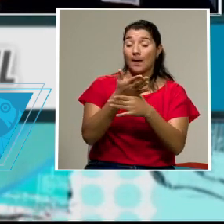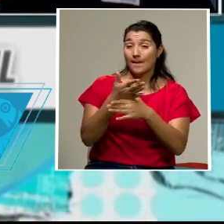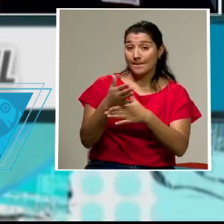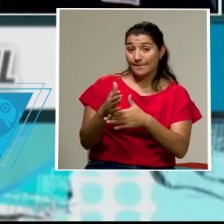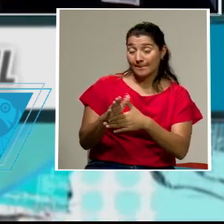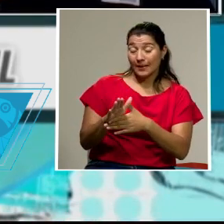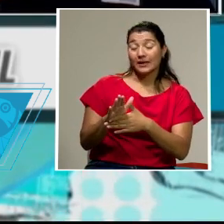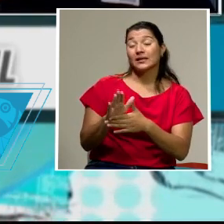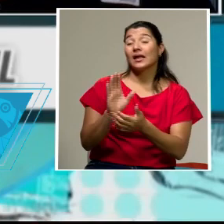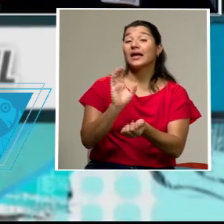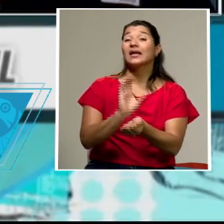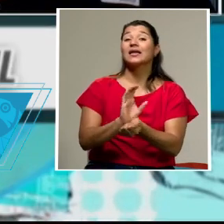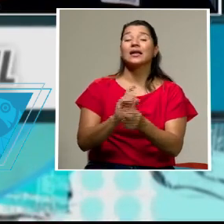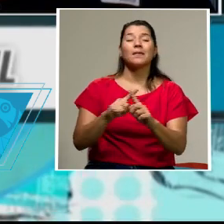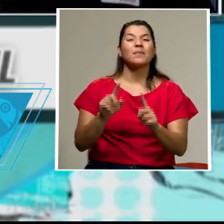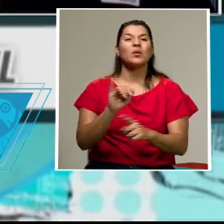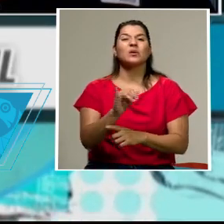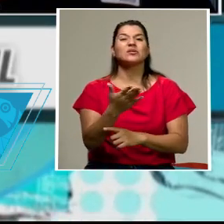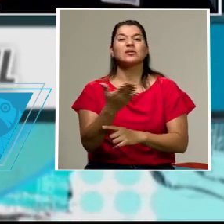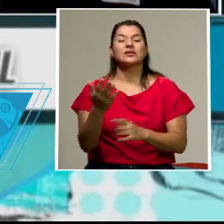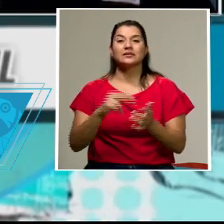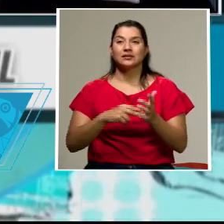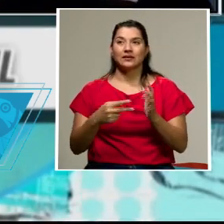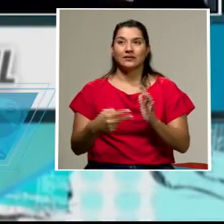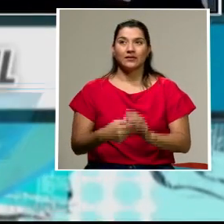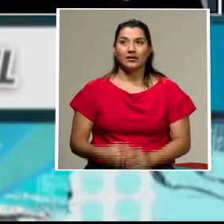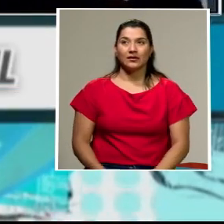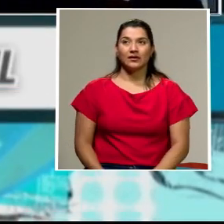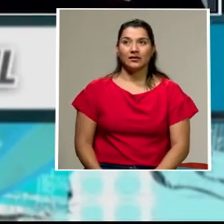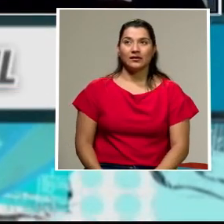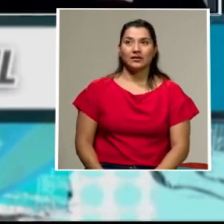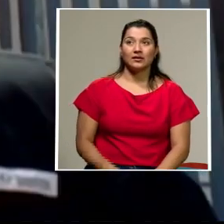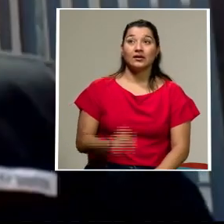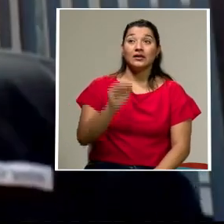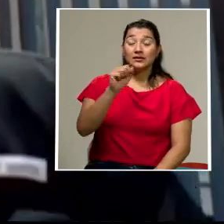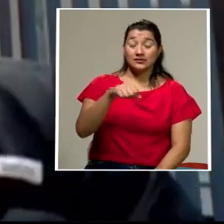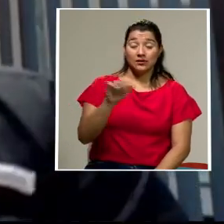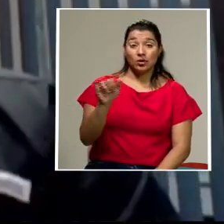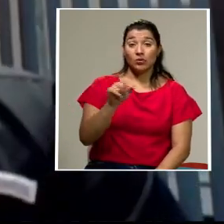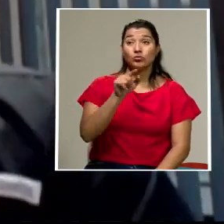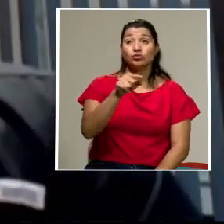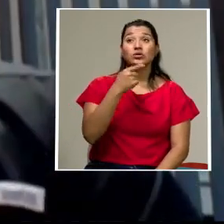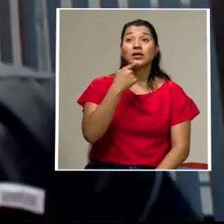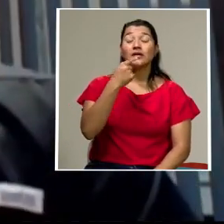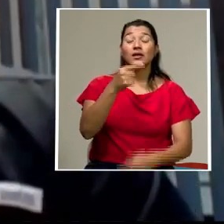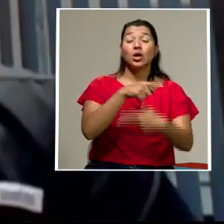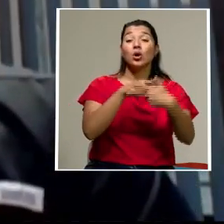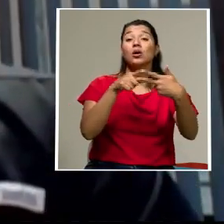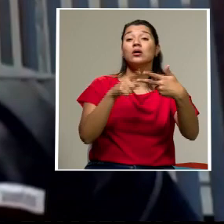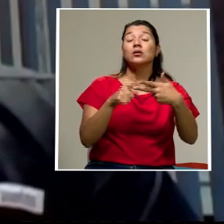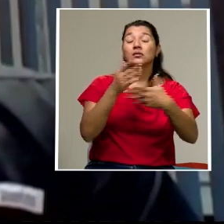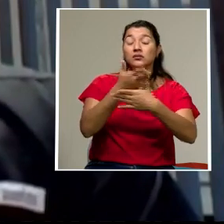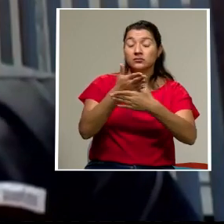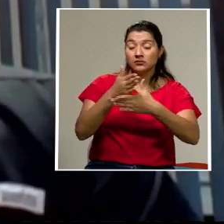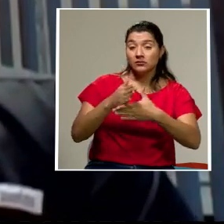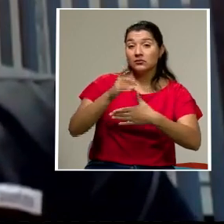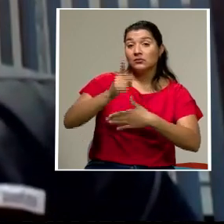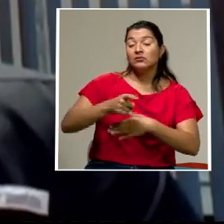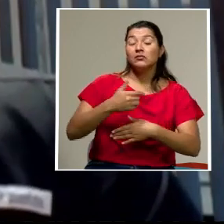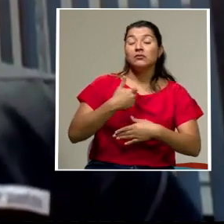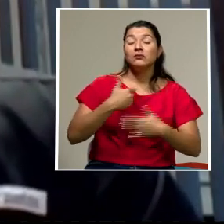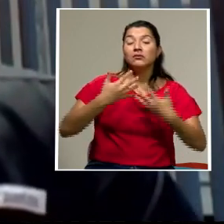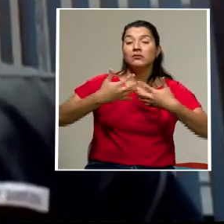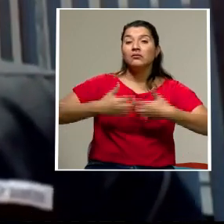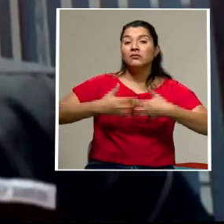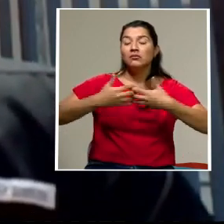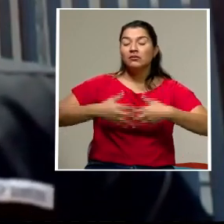clínica, pero ¿esto qué significa? Sí, como usted lo menciona, son 3 etapas que deben superar los ventiladores. La primera etapa